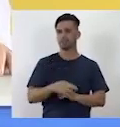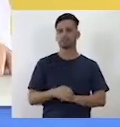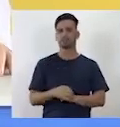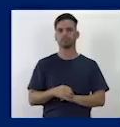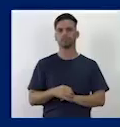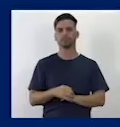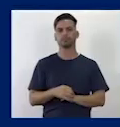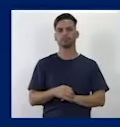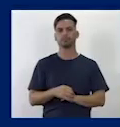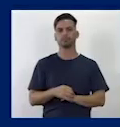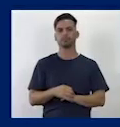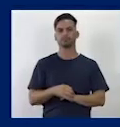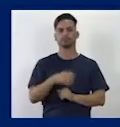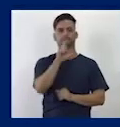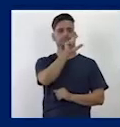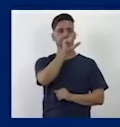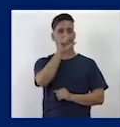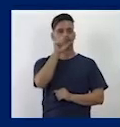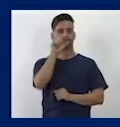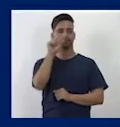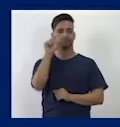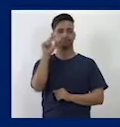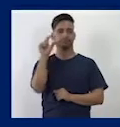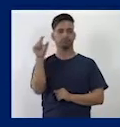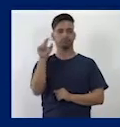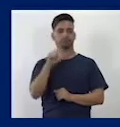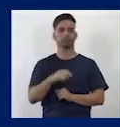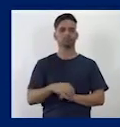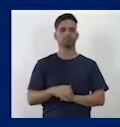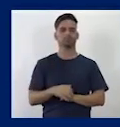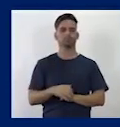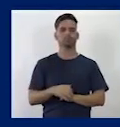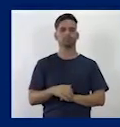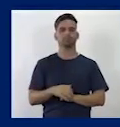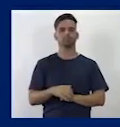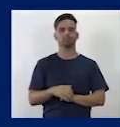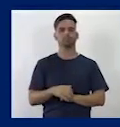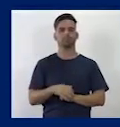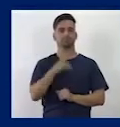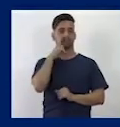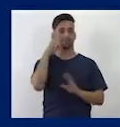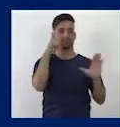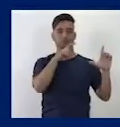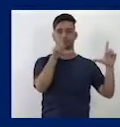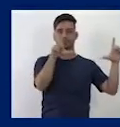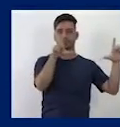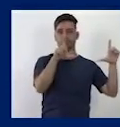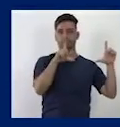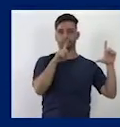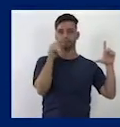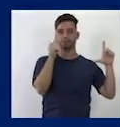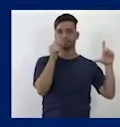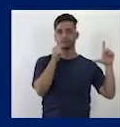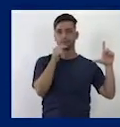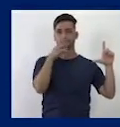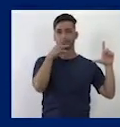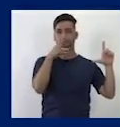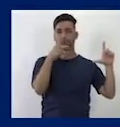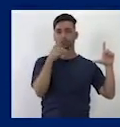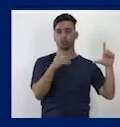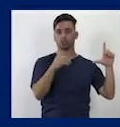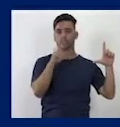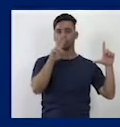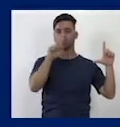respuestas el sodio es al agente reductor y los iones h más el agente oxidante y el valor de